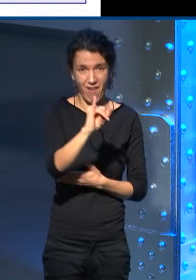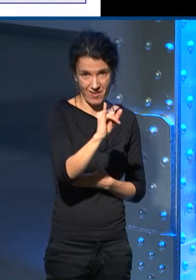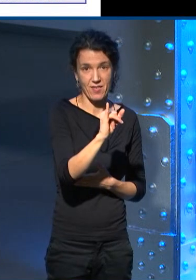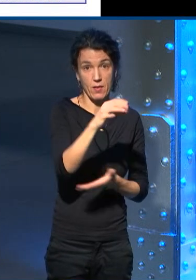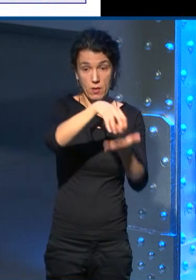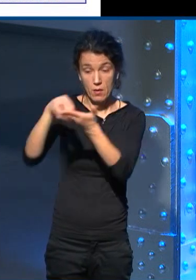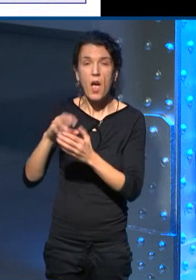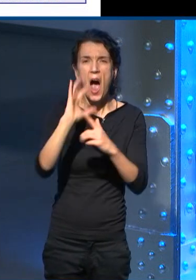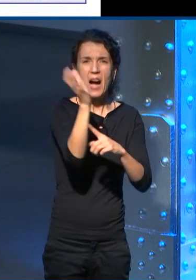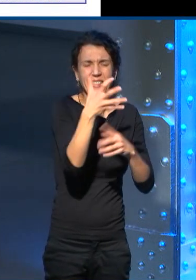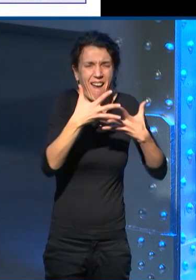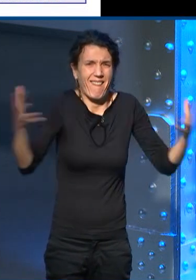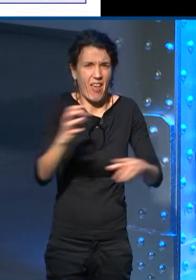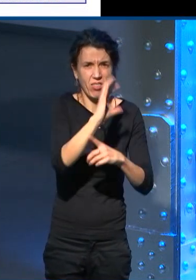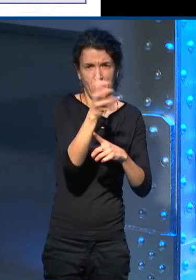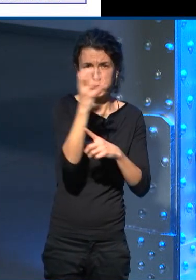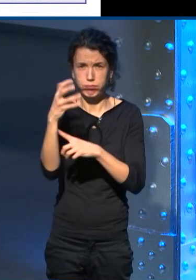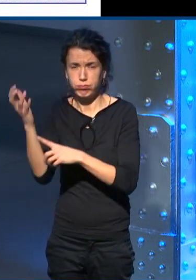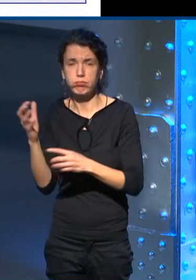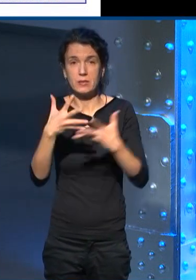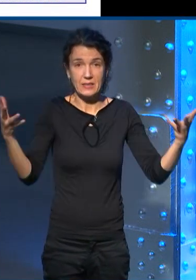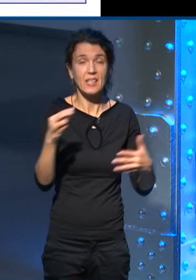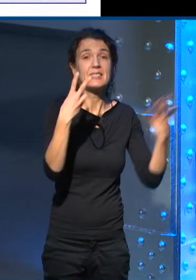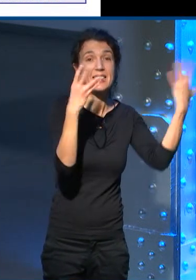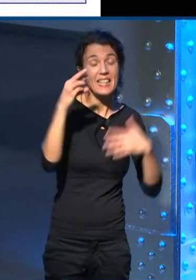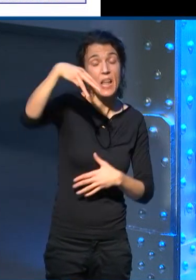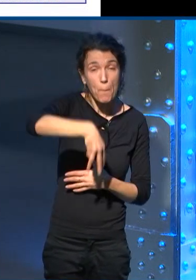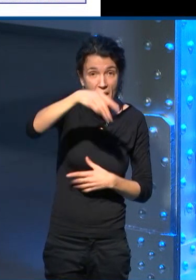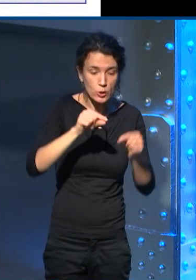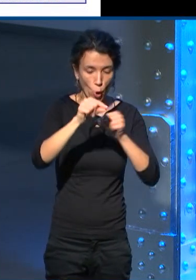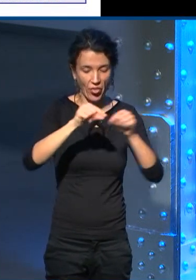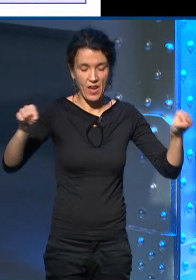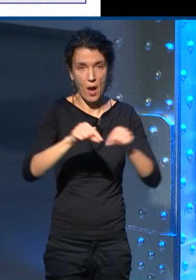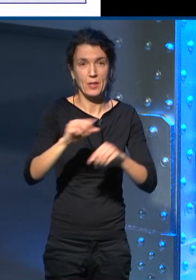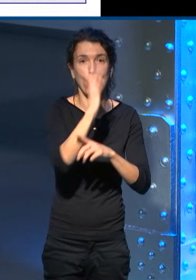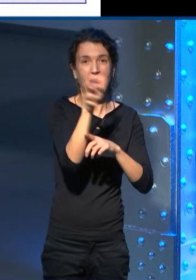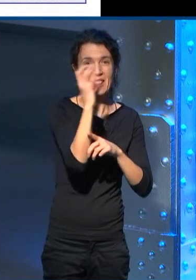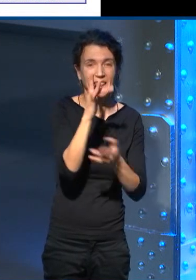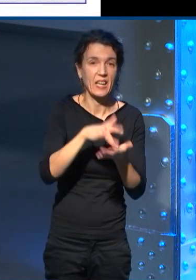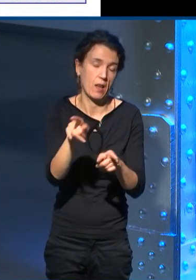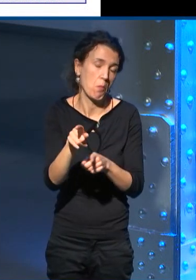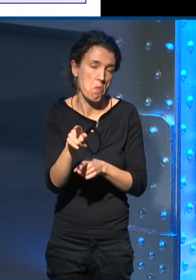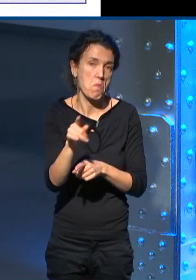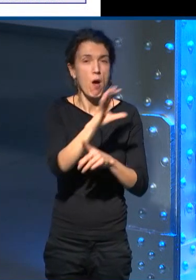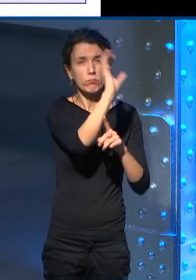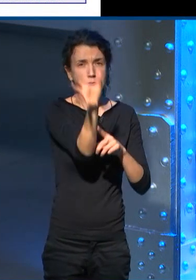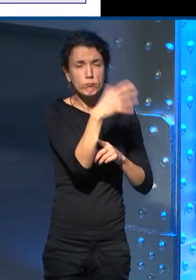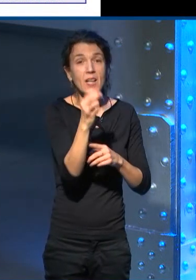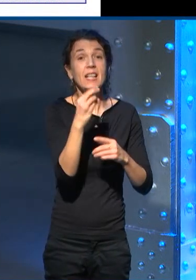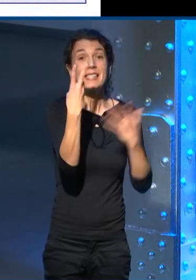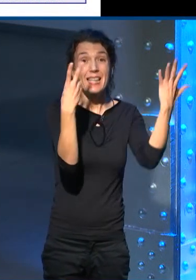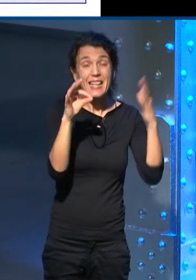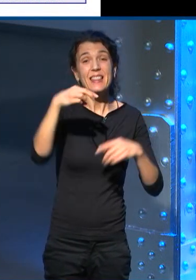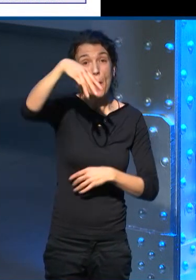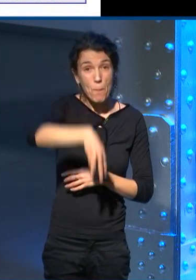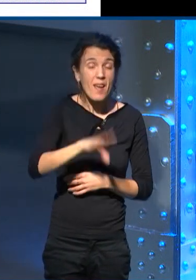con 3 antenas tremendas. Esos que pongo ahí 70 metros es el diámetro de estas antenas de tipo parábola. En 70 metros, como él